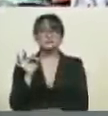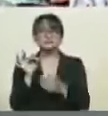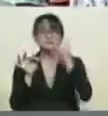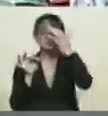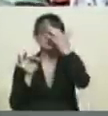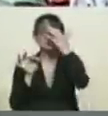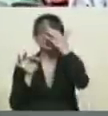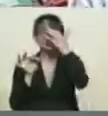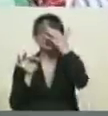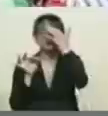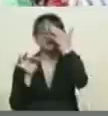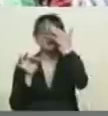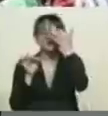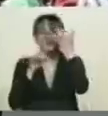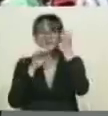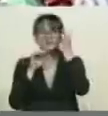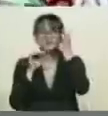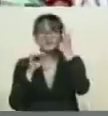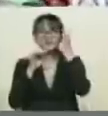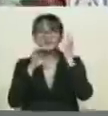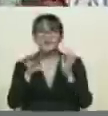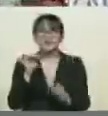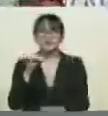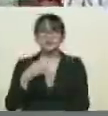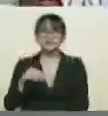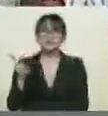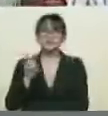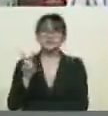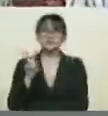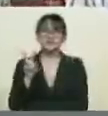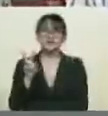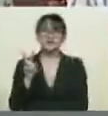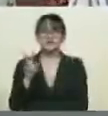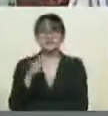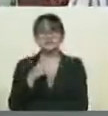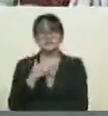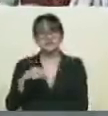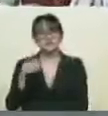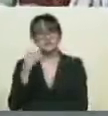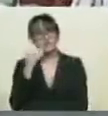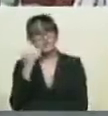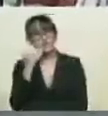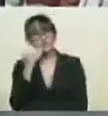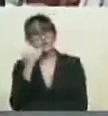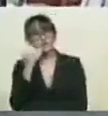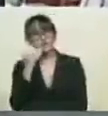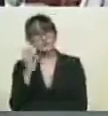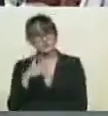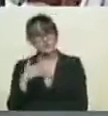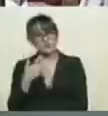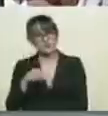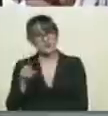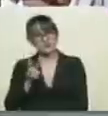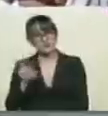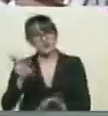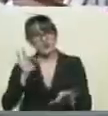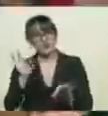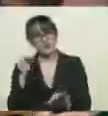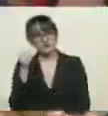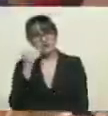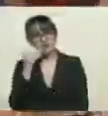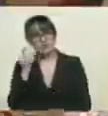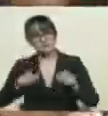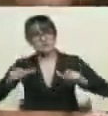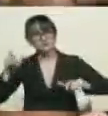¿Quién elige el presidente en Venezuela? ¿Donald Trump? ¿Ustedes quieren que el presidente en Venezuela lo elijan los gringos?